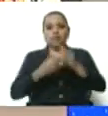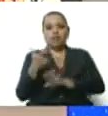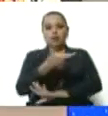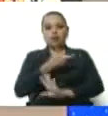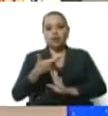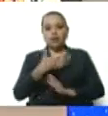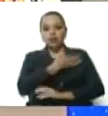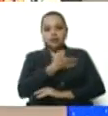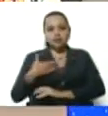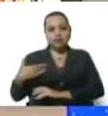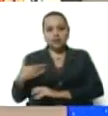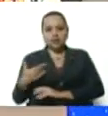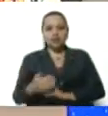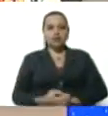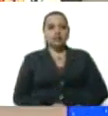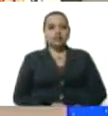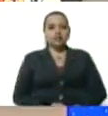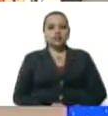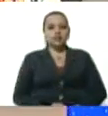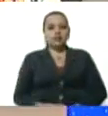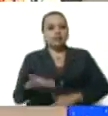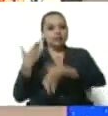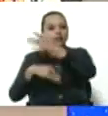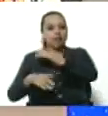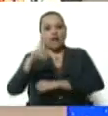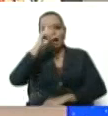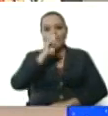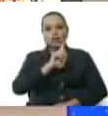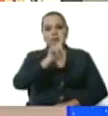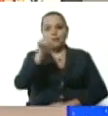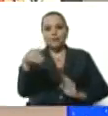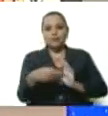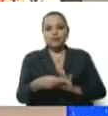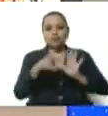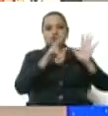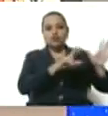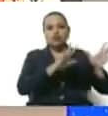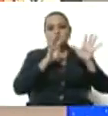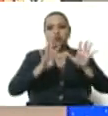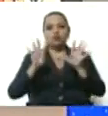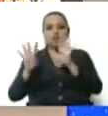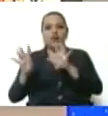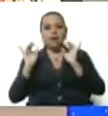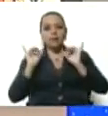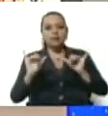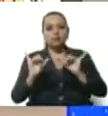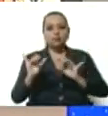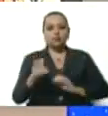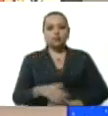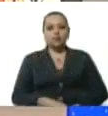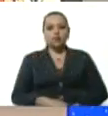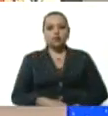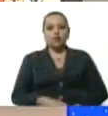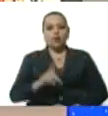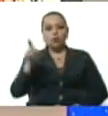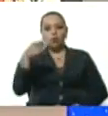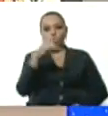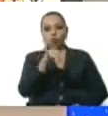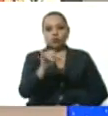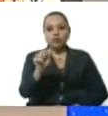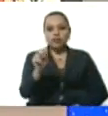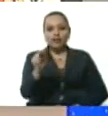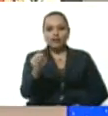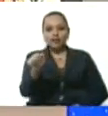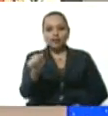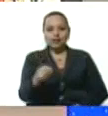y retrotraernos al año 1899, cuando Guyana era una colonia, ni siquiera